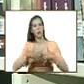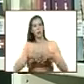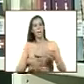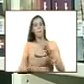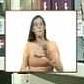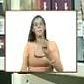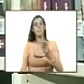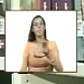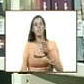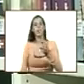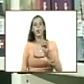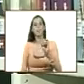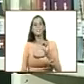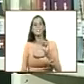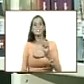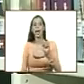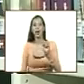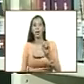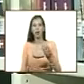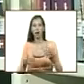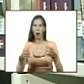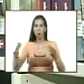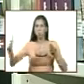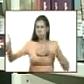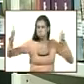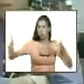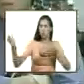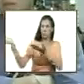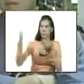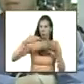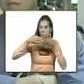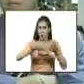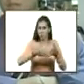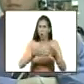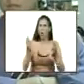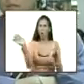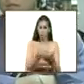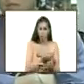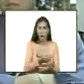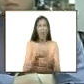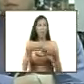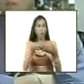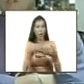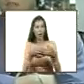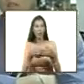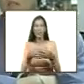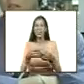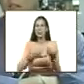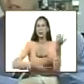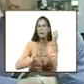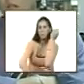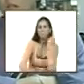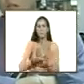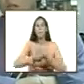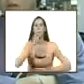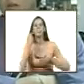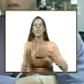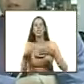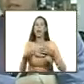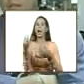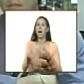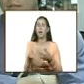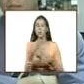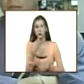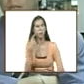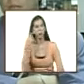containers vacíos y utilizan esos dólares que les asigna el estado para especular en este mercado paralelo en tal sentido ve con